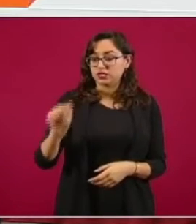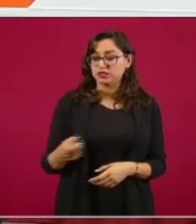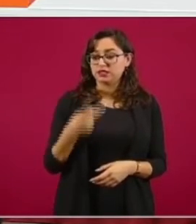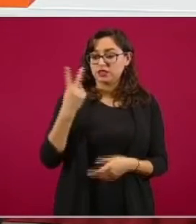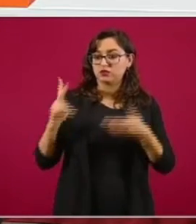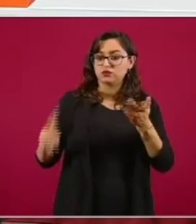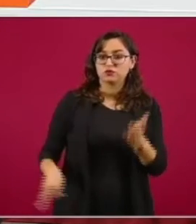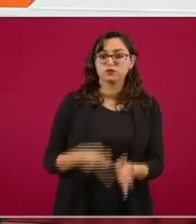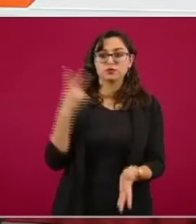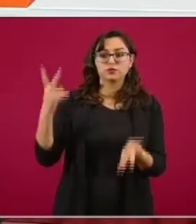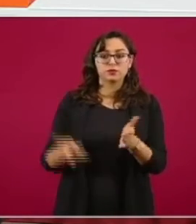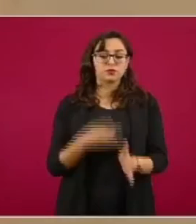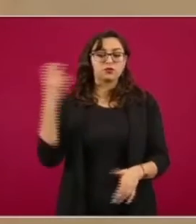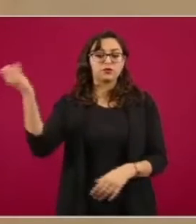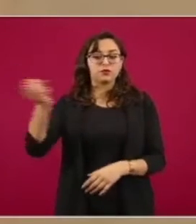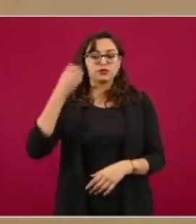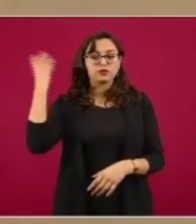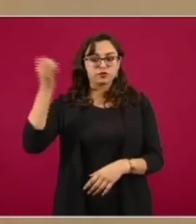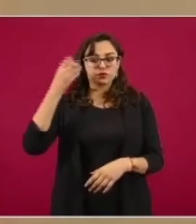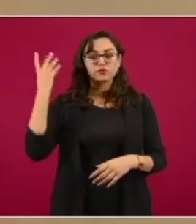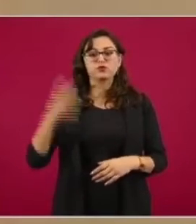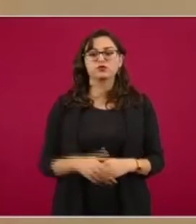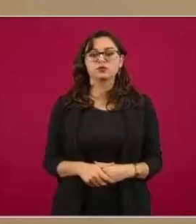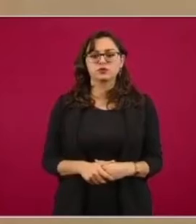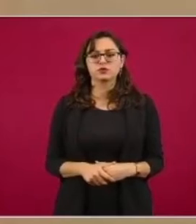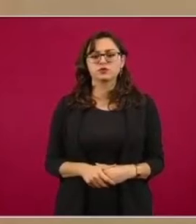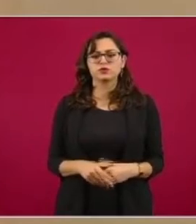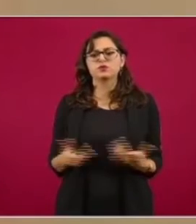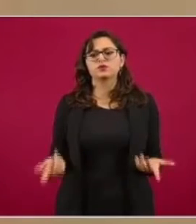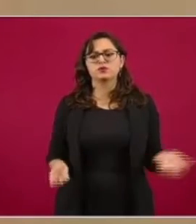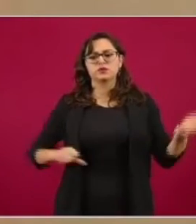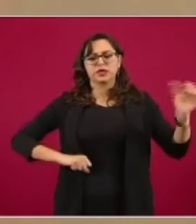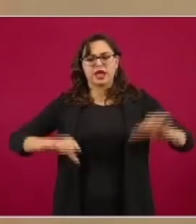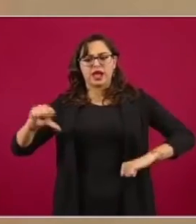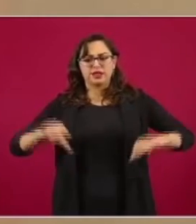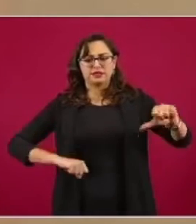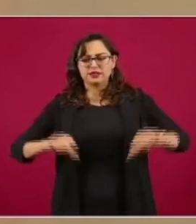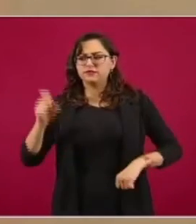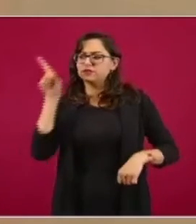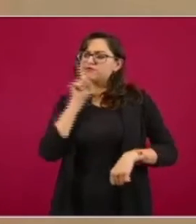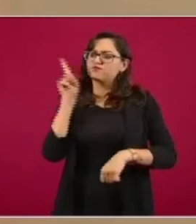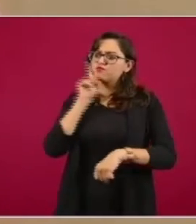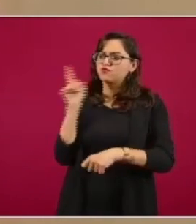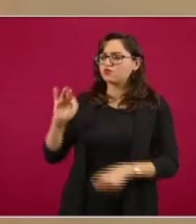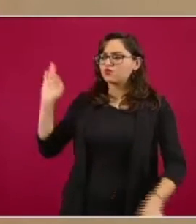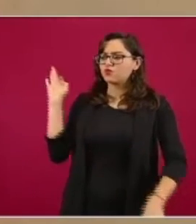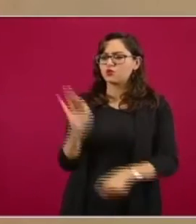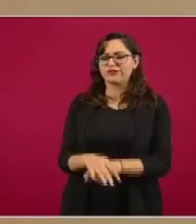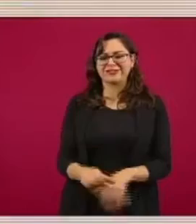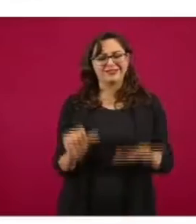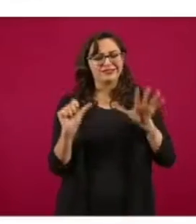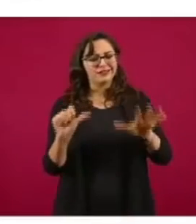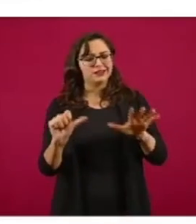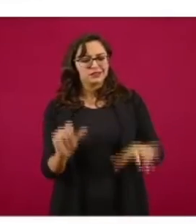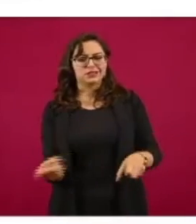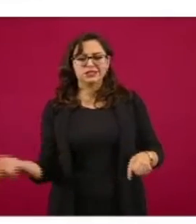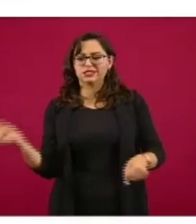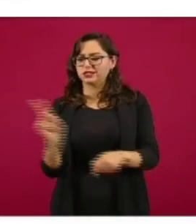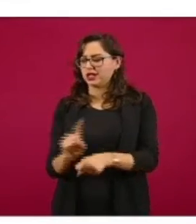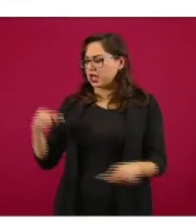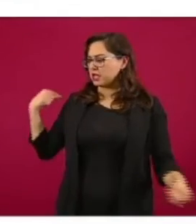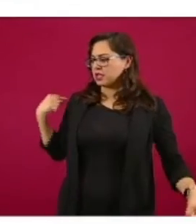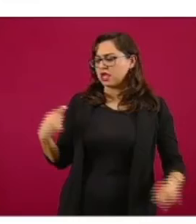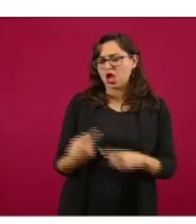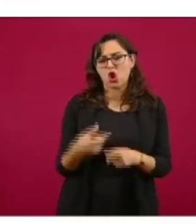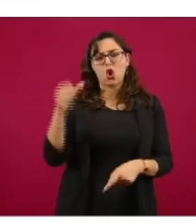172. Día 7 de 16 de estos 16 días de activismo contra la violencia hacia las